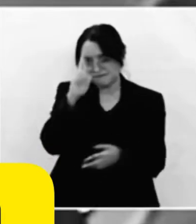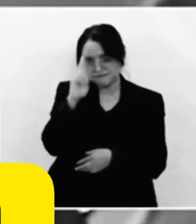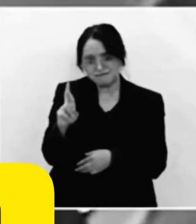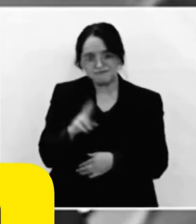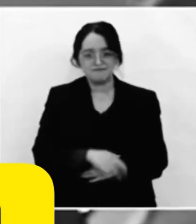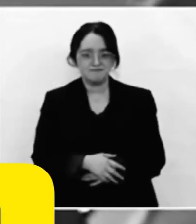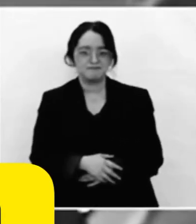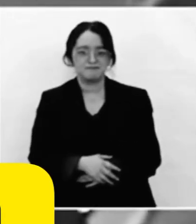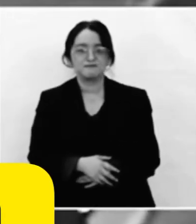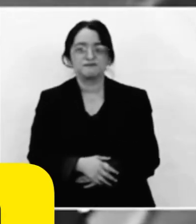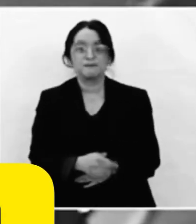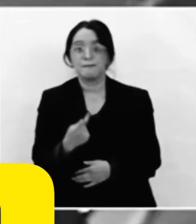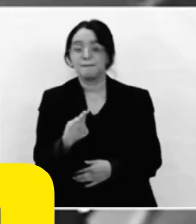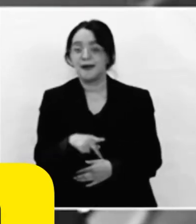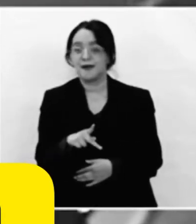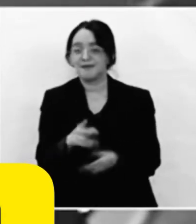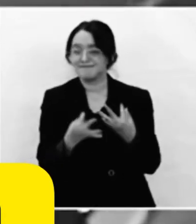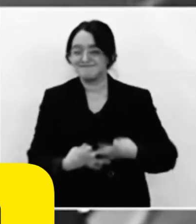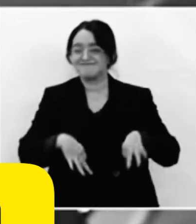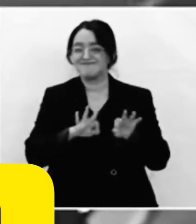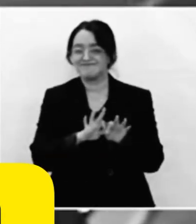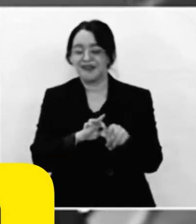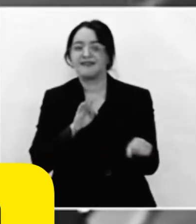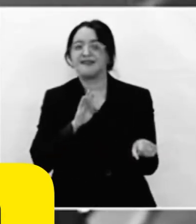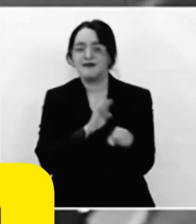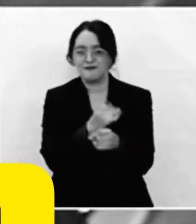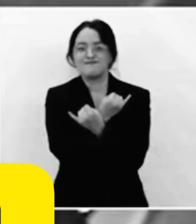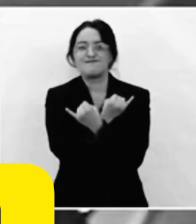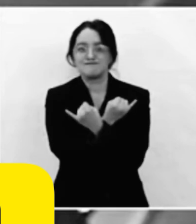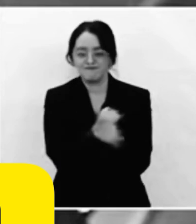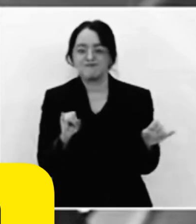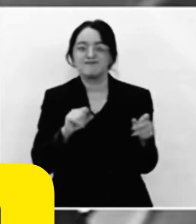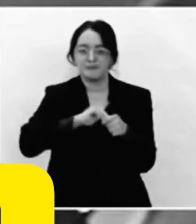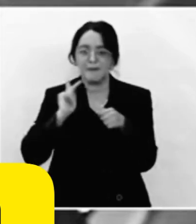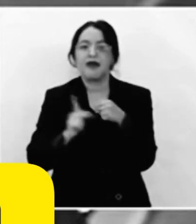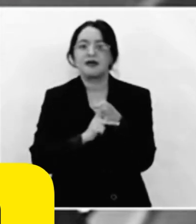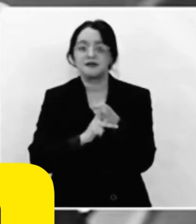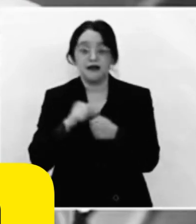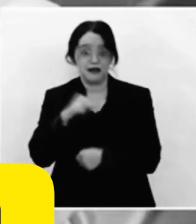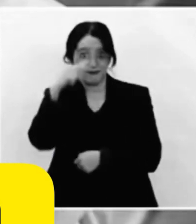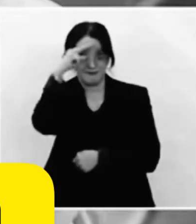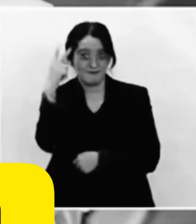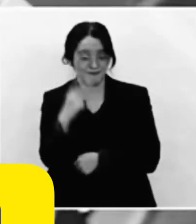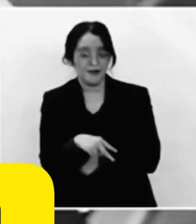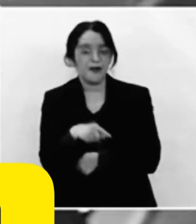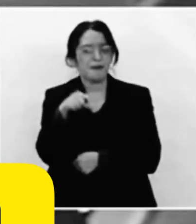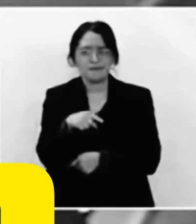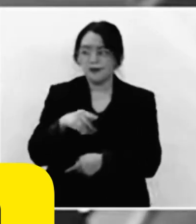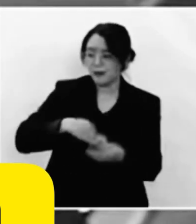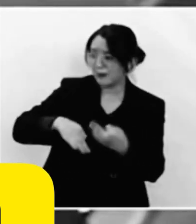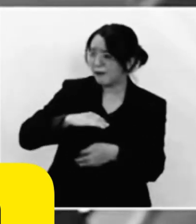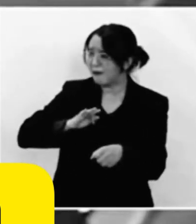pero defender nuestra soberanía, porque México, con el esfuerzo,